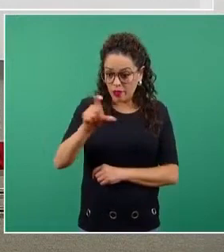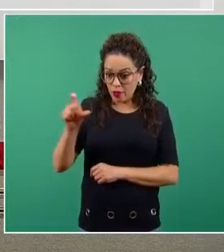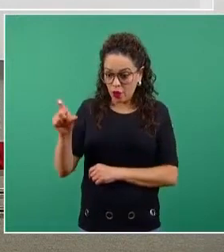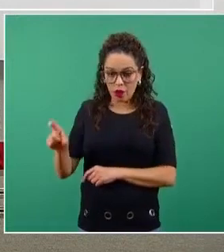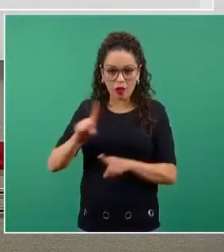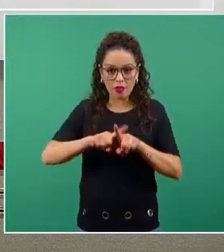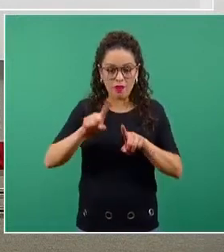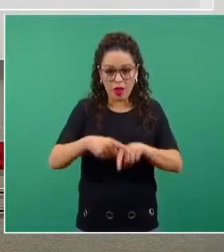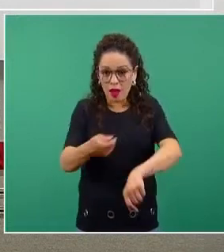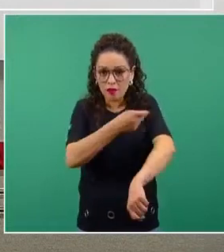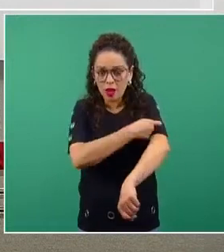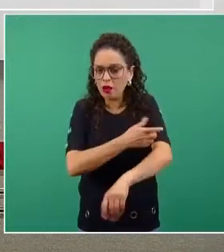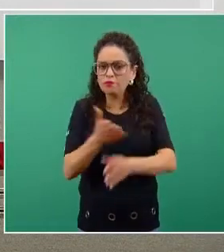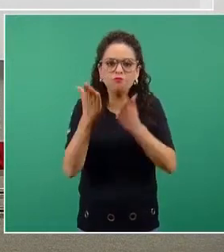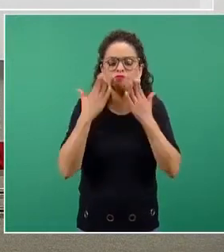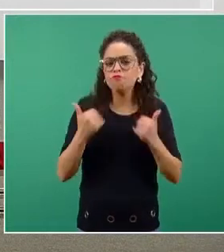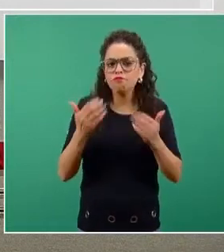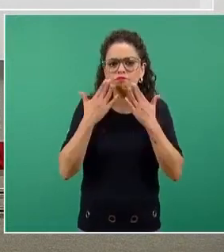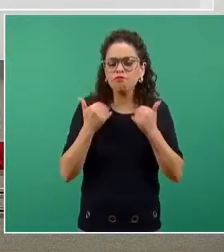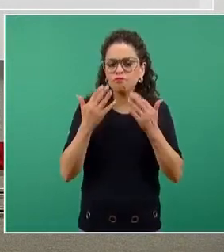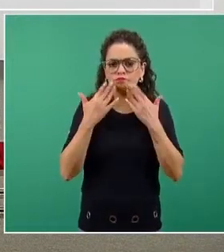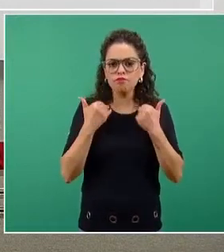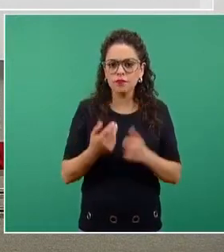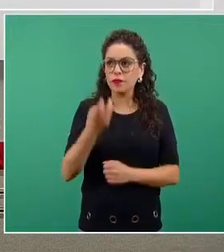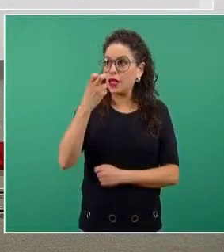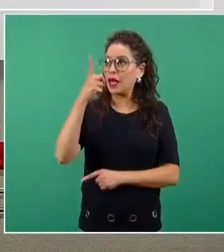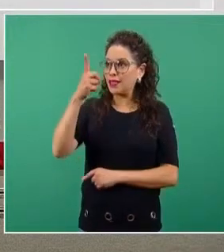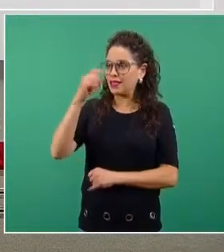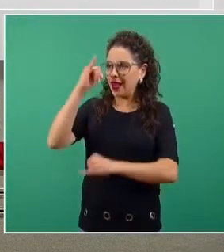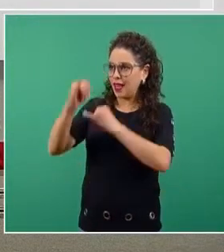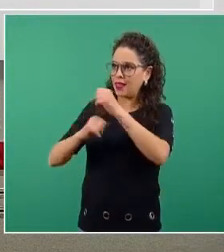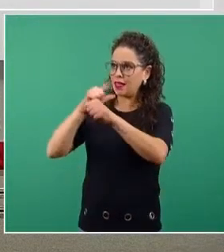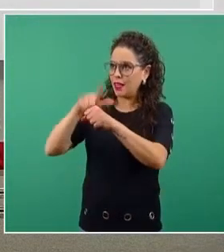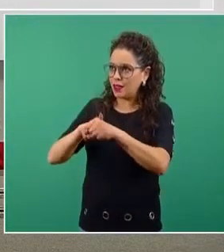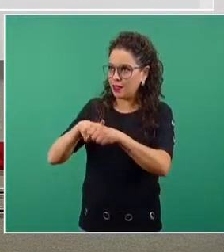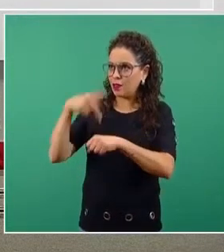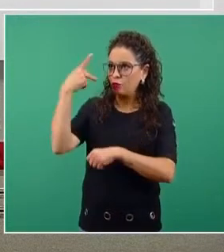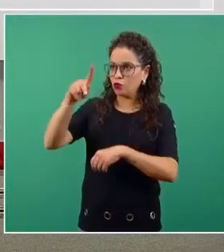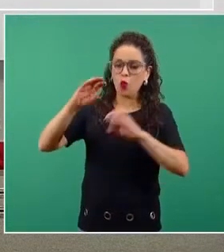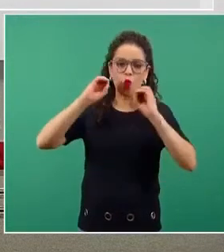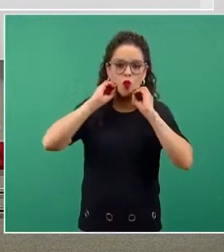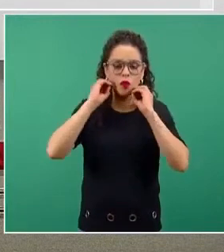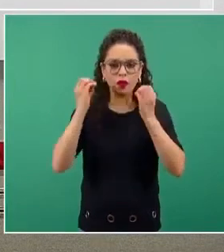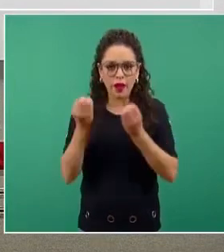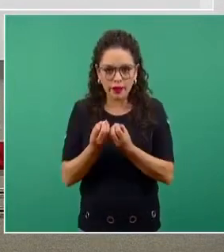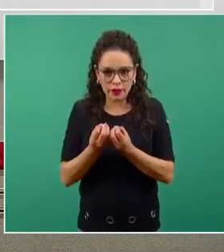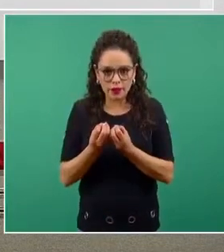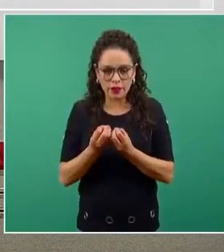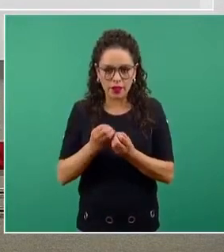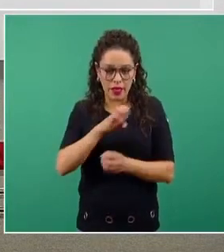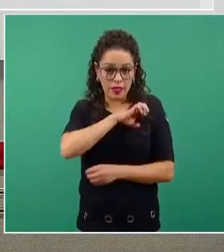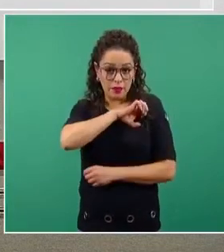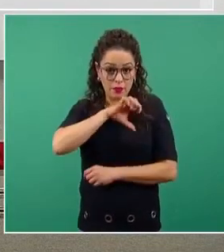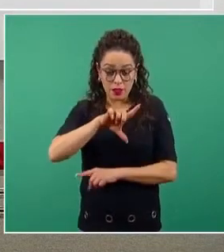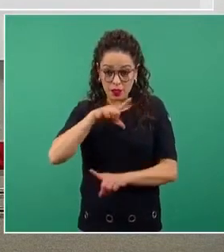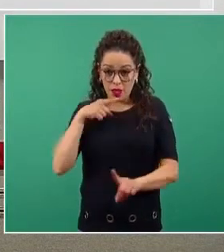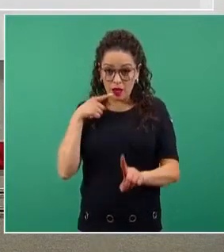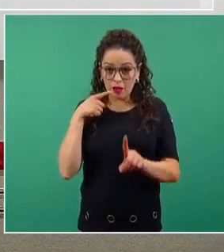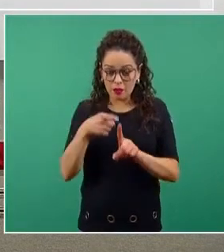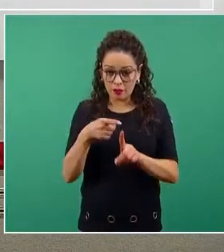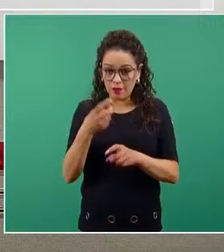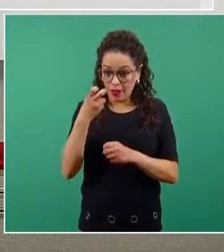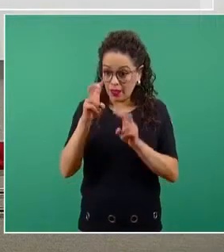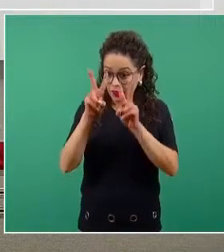algo precisamente que hay que resaltar de este evento internacional es que los organismos internacionales especializados en